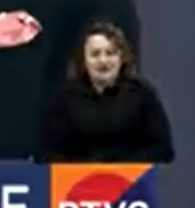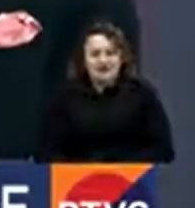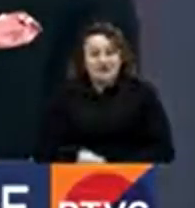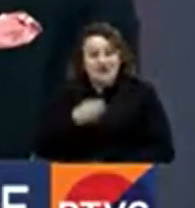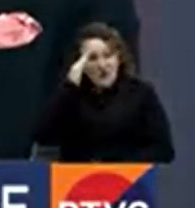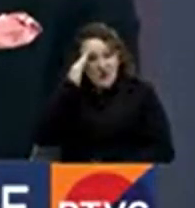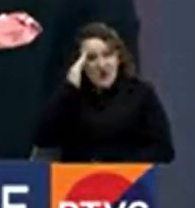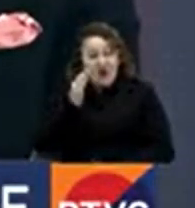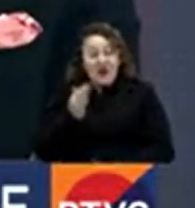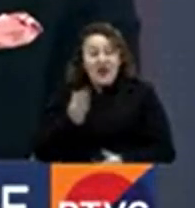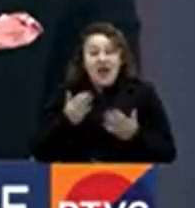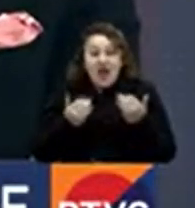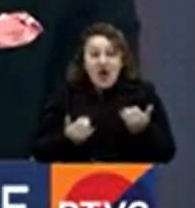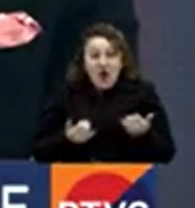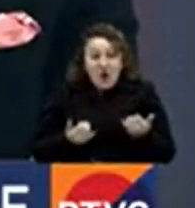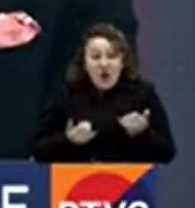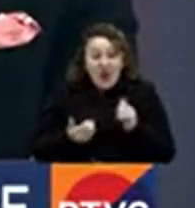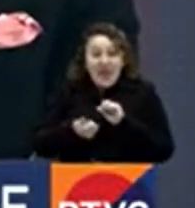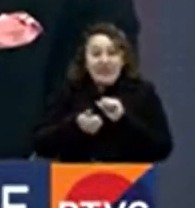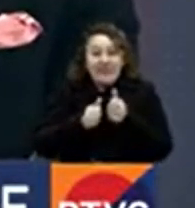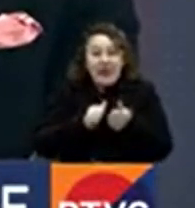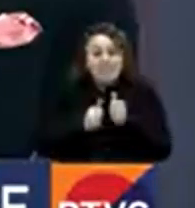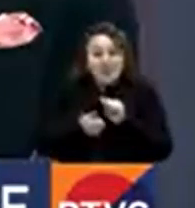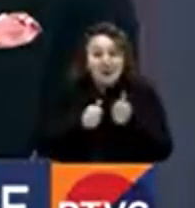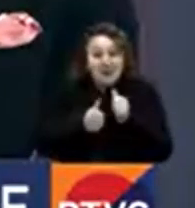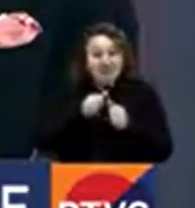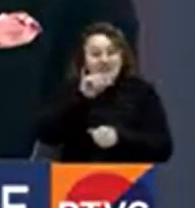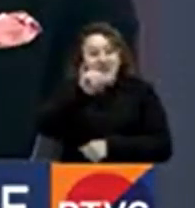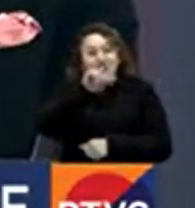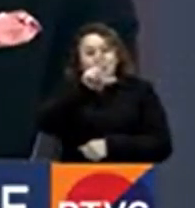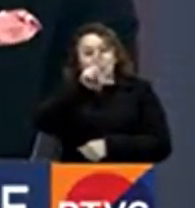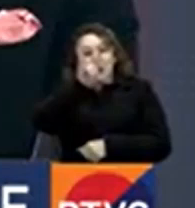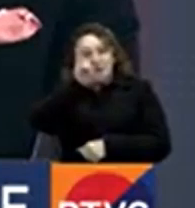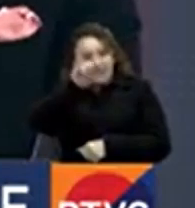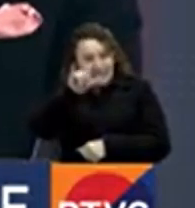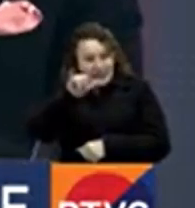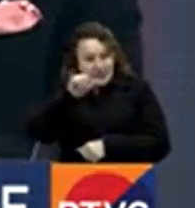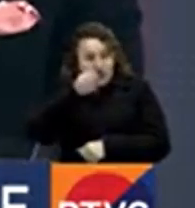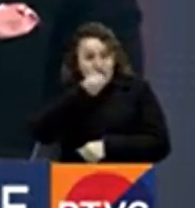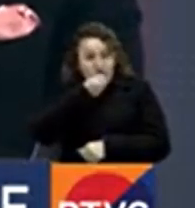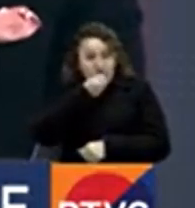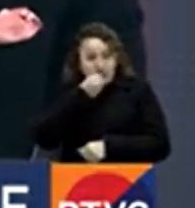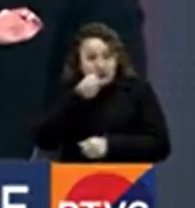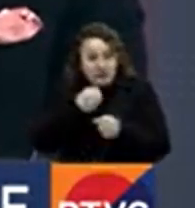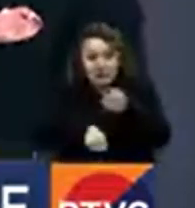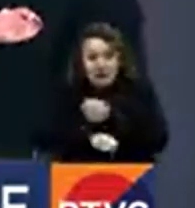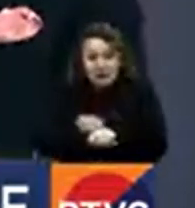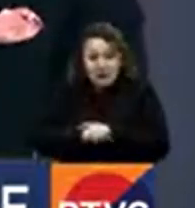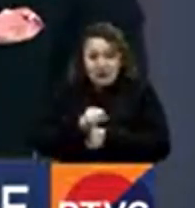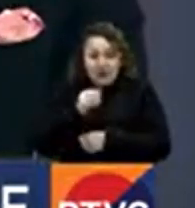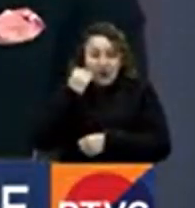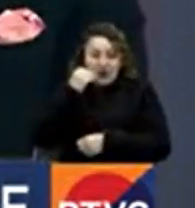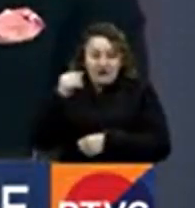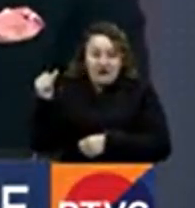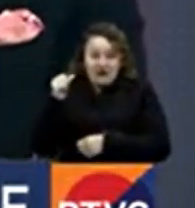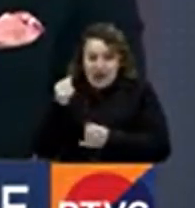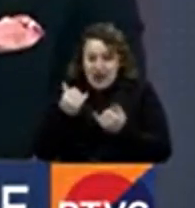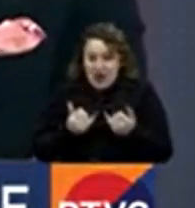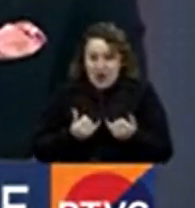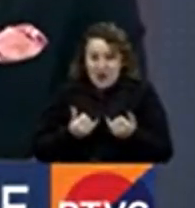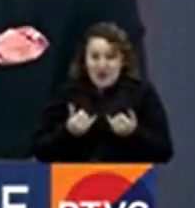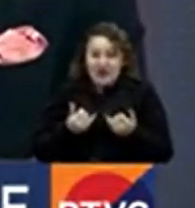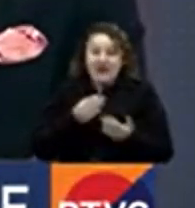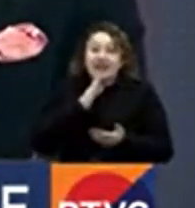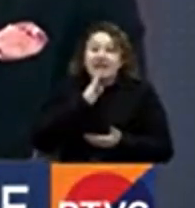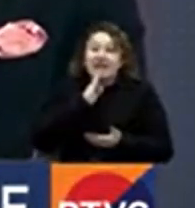Hora de los deportes con Yuli Torres, super noticia para el fútbol femenino, pues un fichajazo se prepara en este momento para el